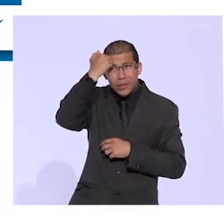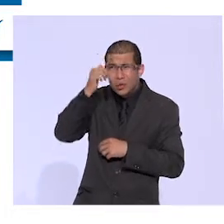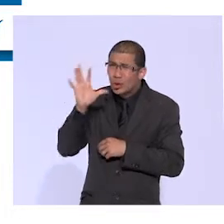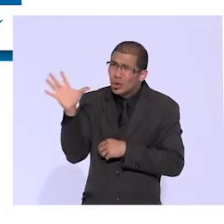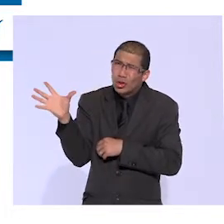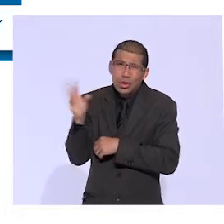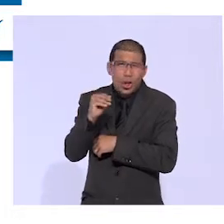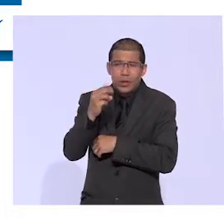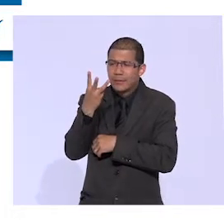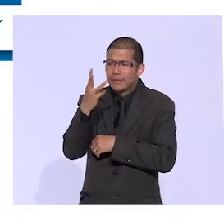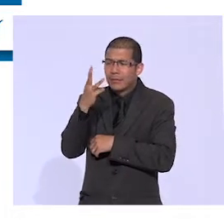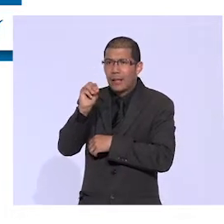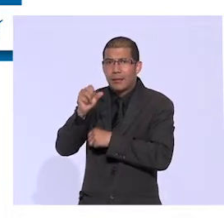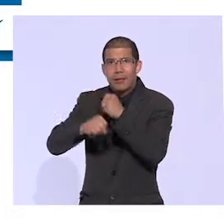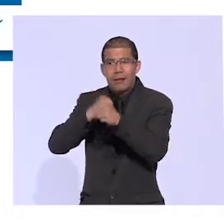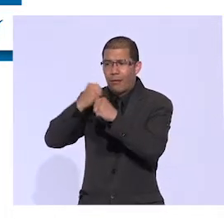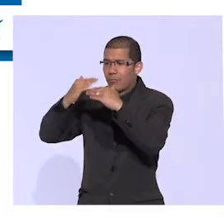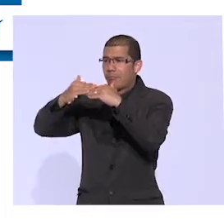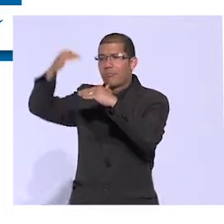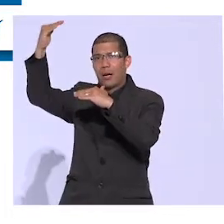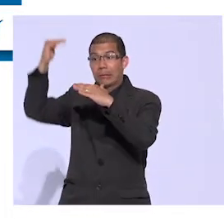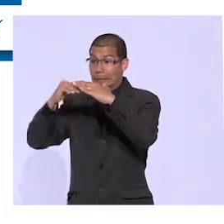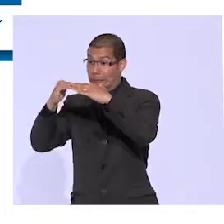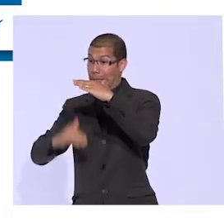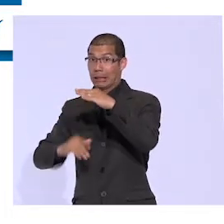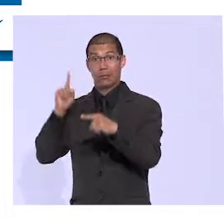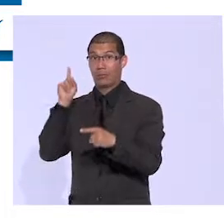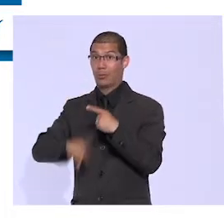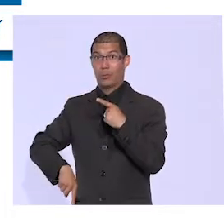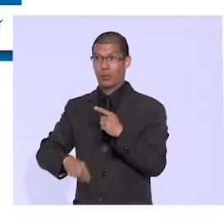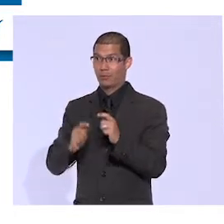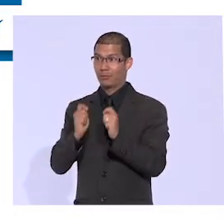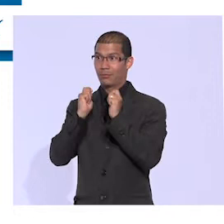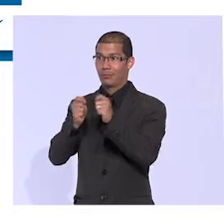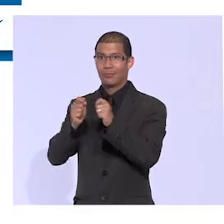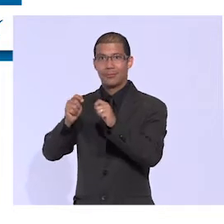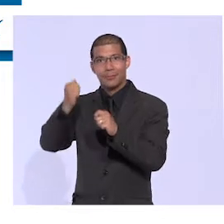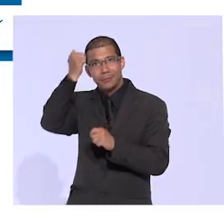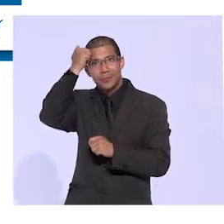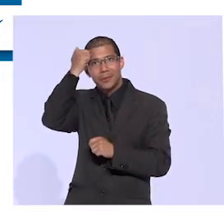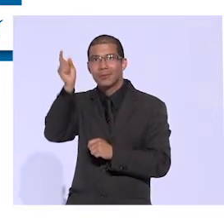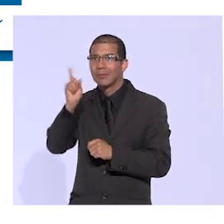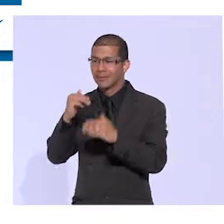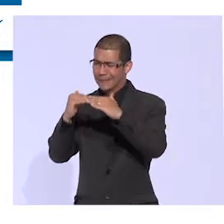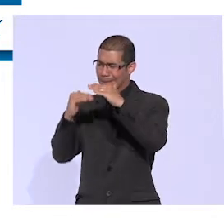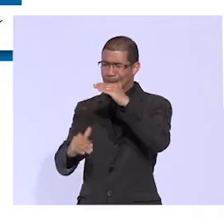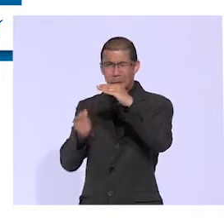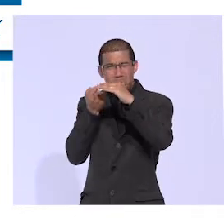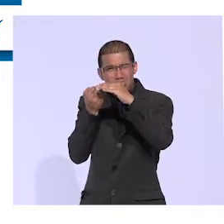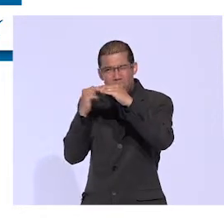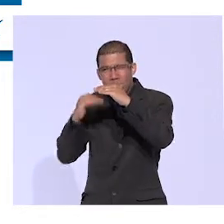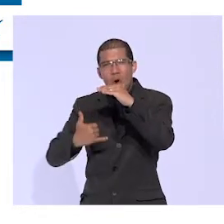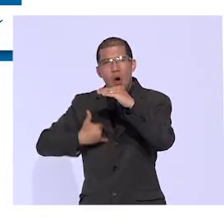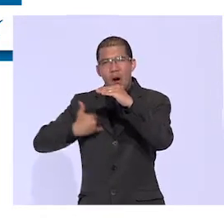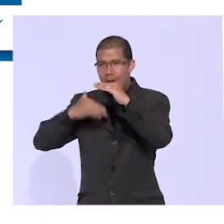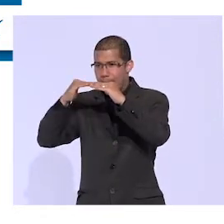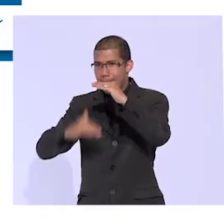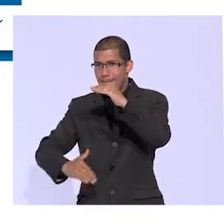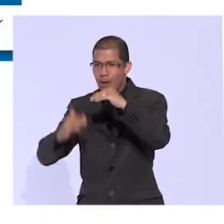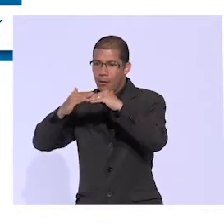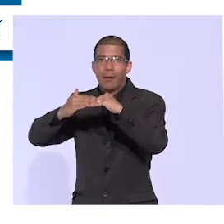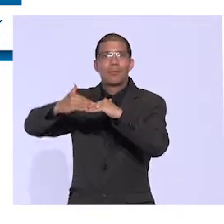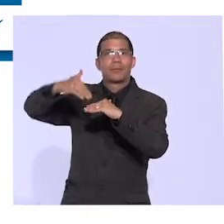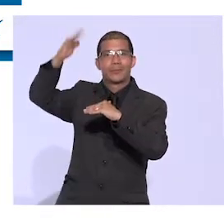que ponen un veto y dicen: no puedes ser profesor si no tienes más de 30 años. Si no, no es normal. Es muy pocos profesores. Fijaos que le da la media de edad, no la edad